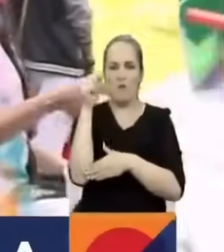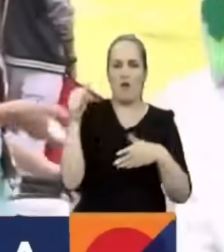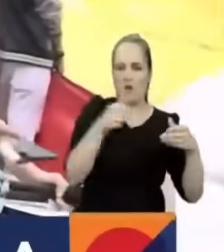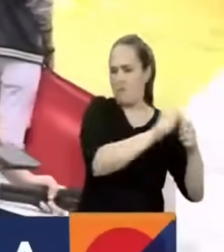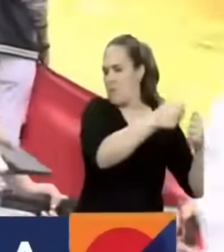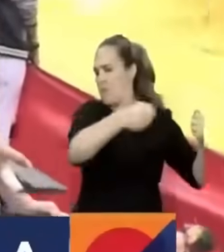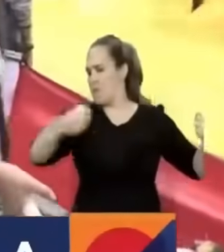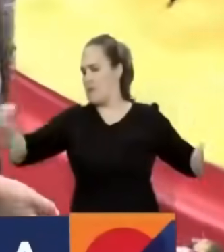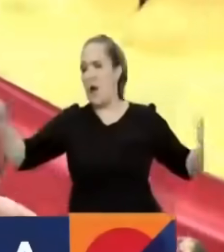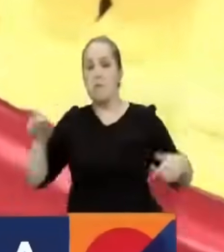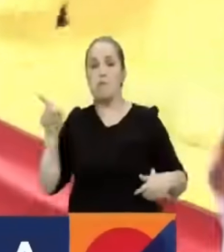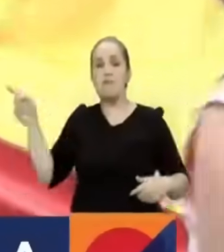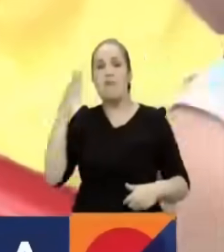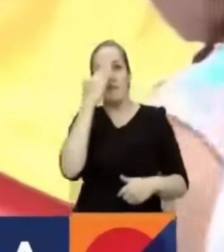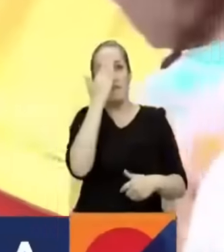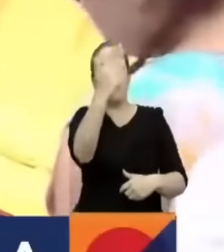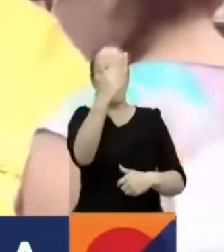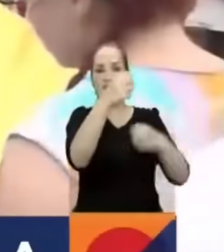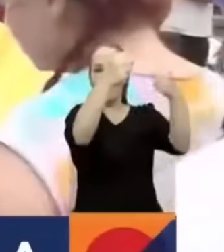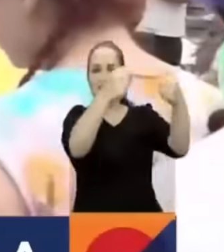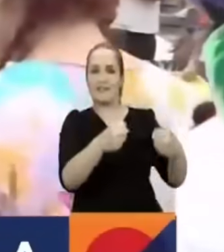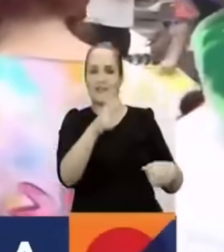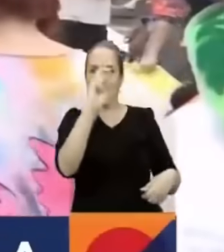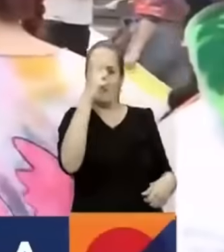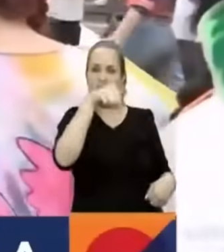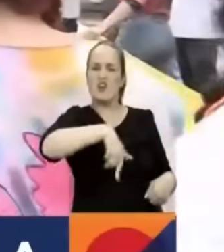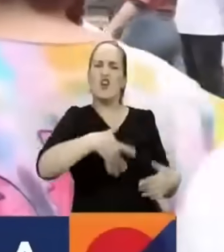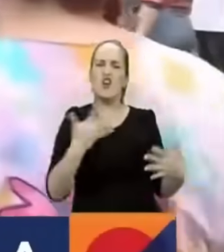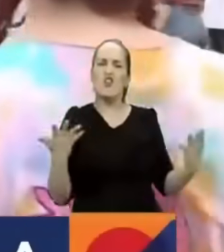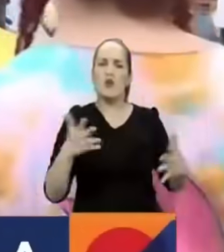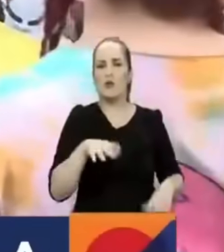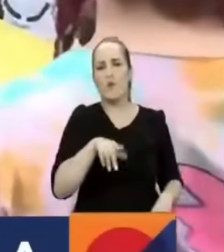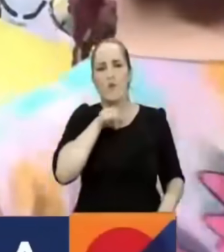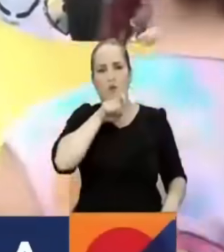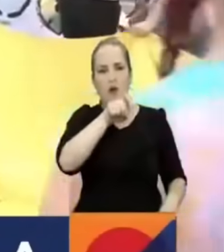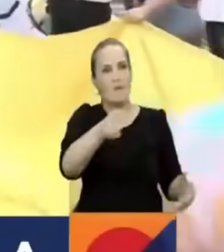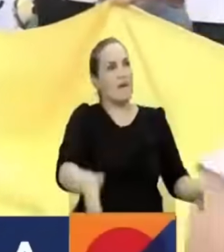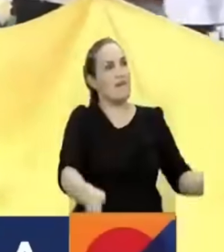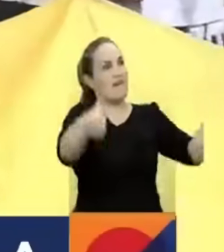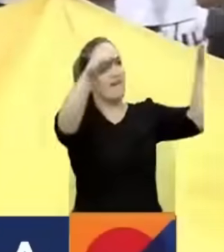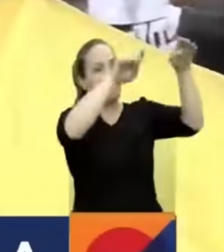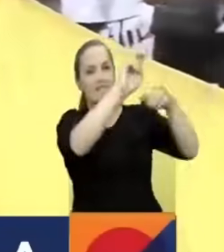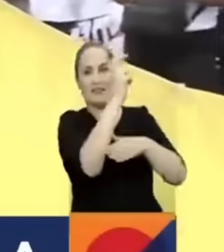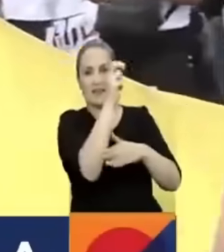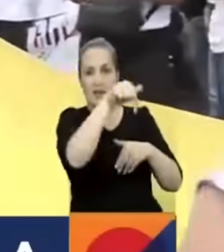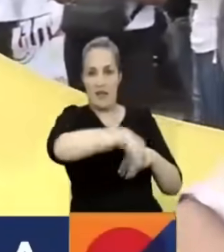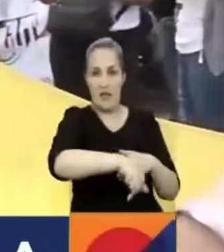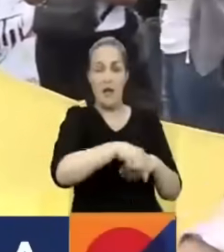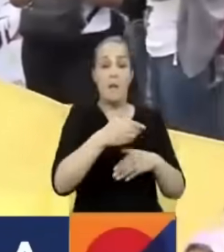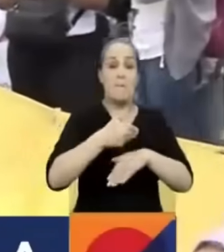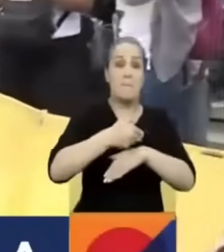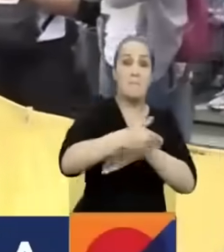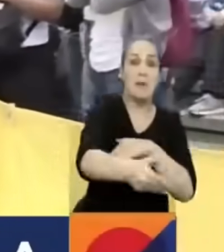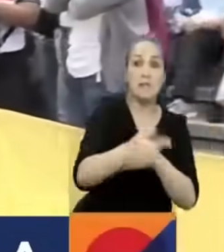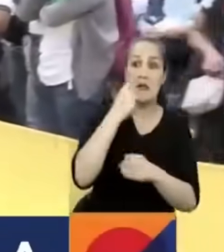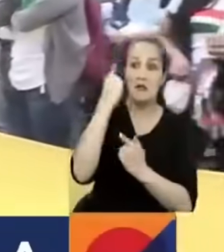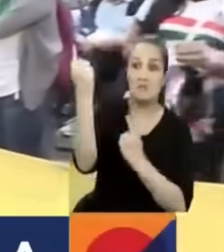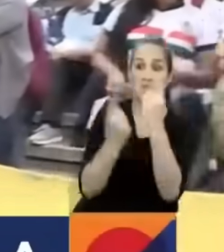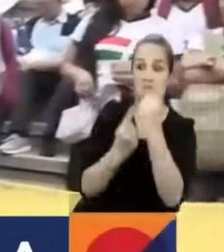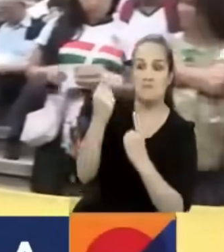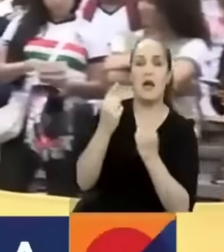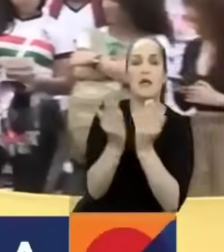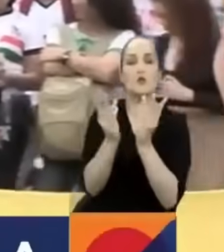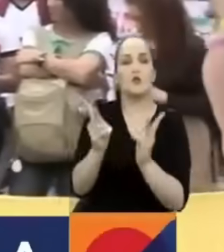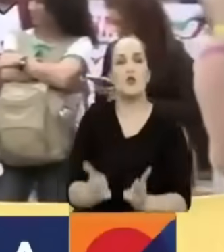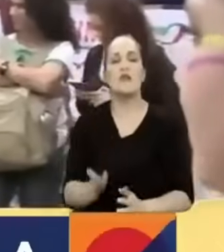este plantón frente al búnker de la Fiscalía acá en Bucaramanga. Se espera que más tarde hagan presencia estudiantes de la